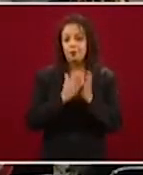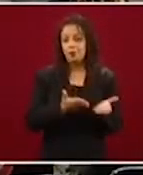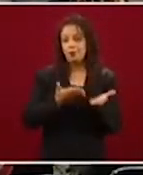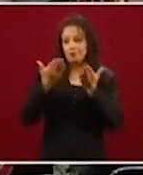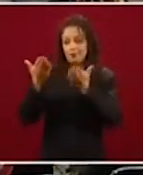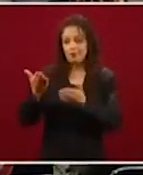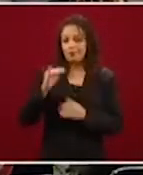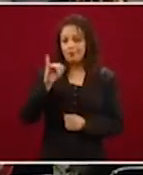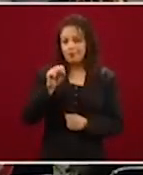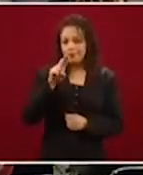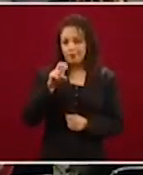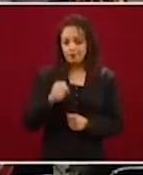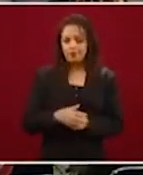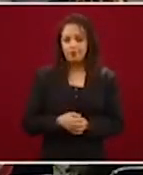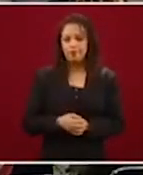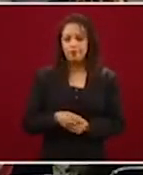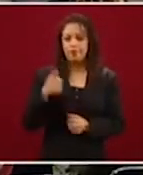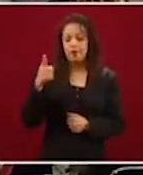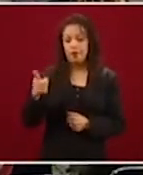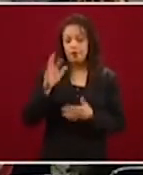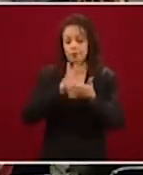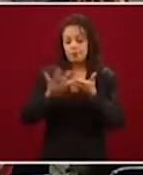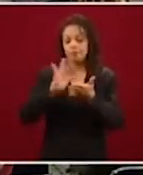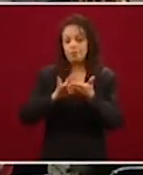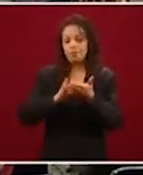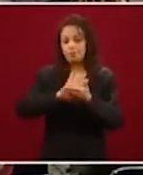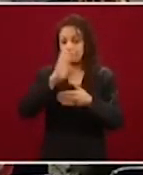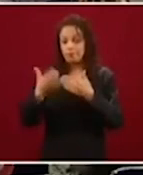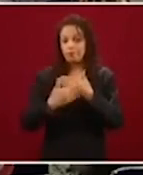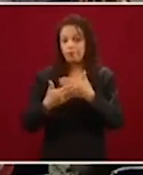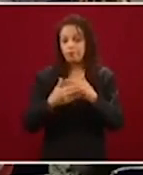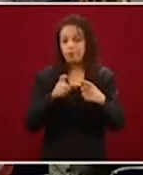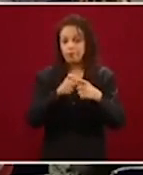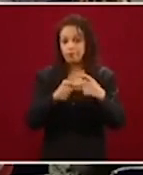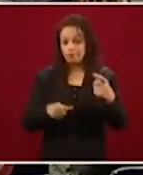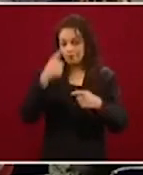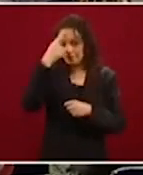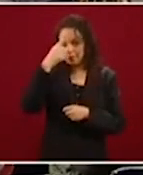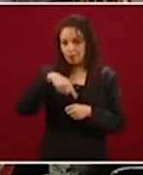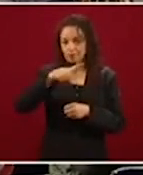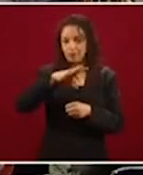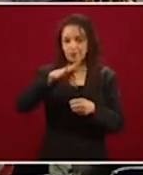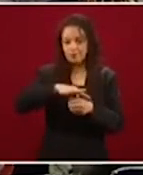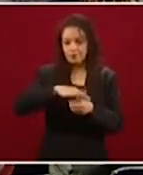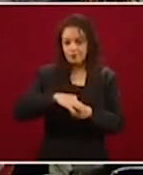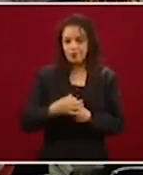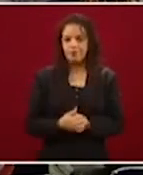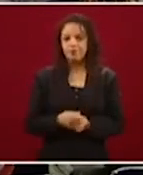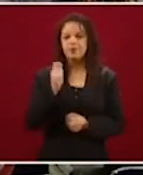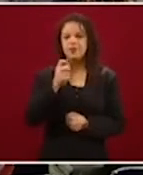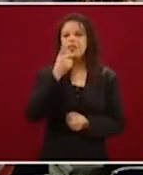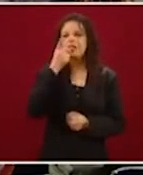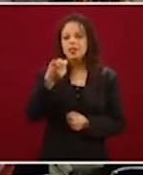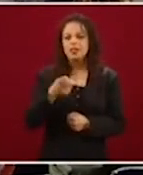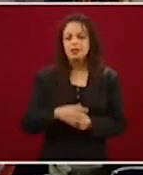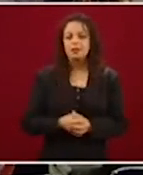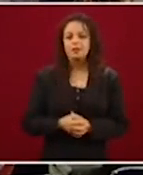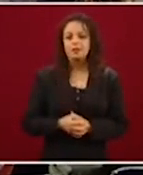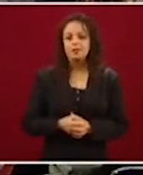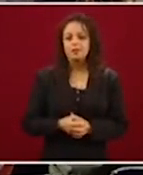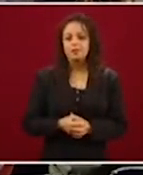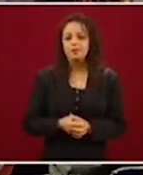lleva la parte de atrás de la boleta que va a ser introducido de los que participen en la consulta y dice lo siguiente situación